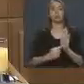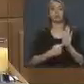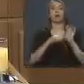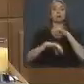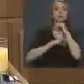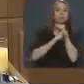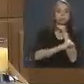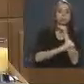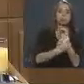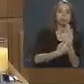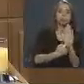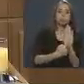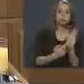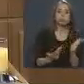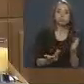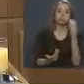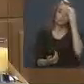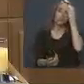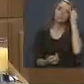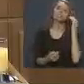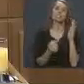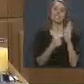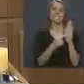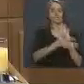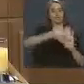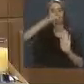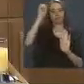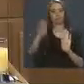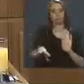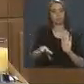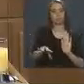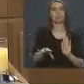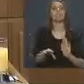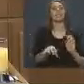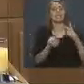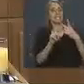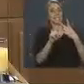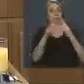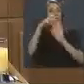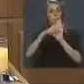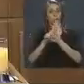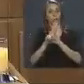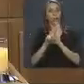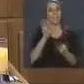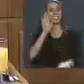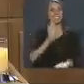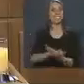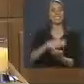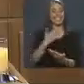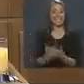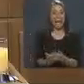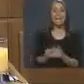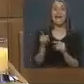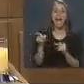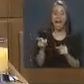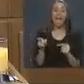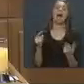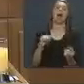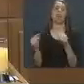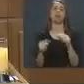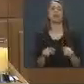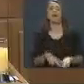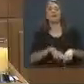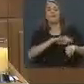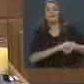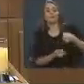esto desechamos esta alternativa y en la ley SANA discutimos en consecuencia qué haríamos con este fondo que